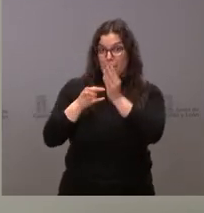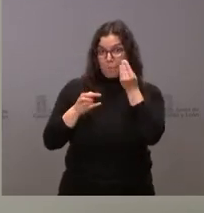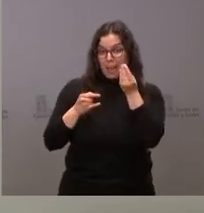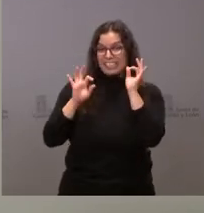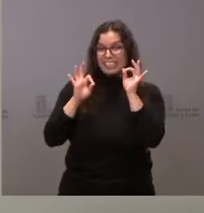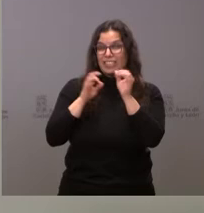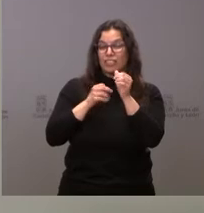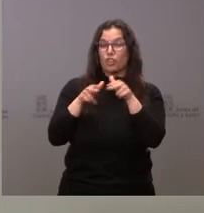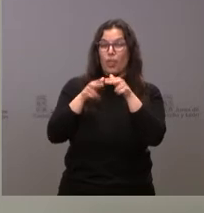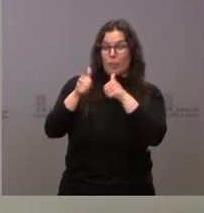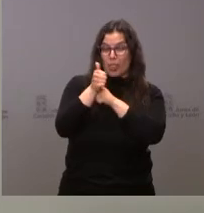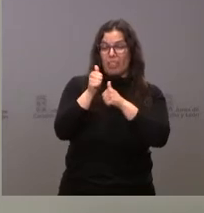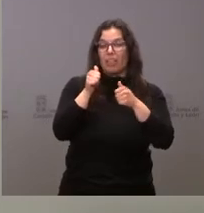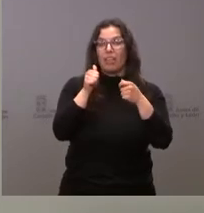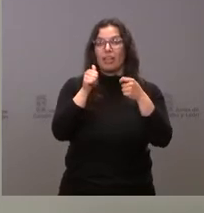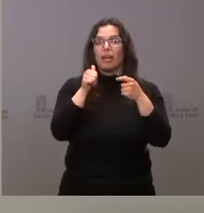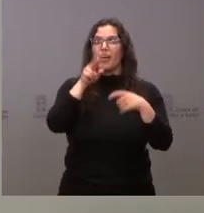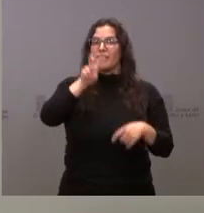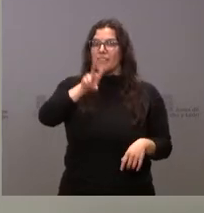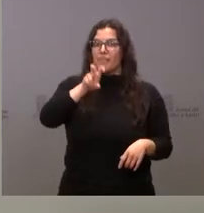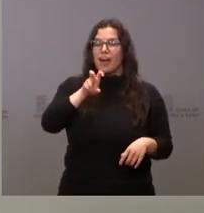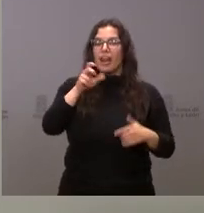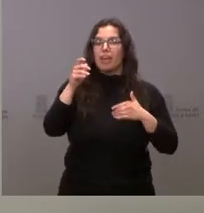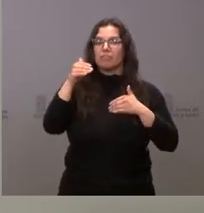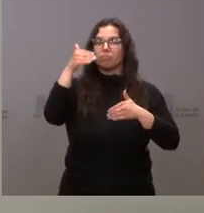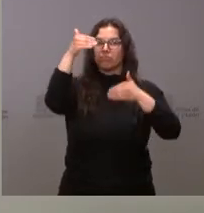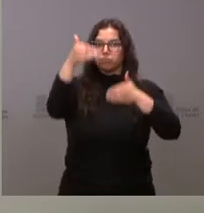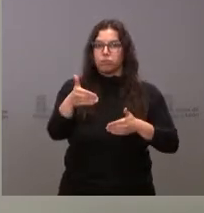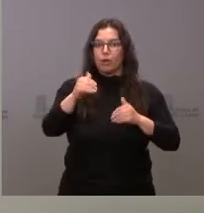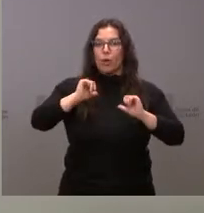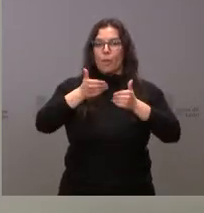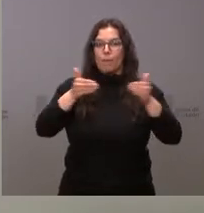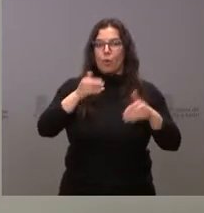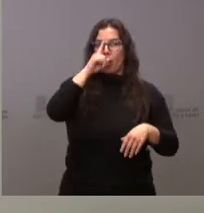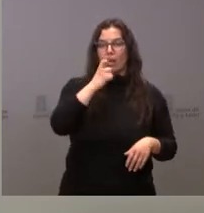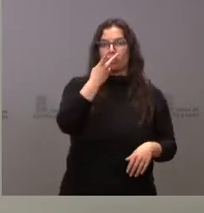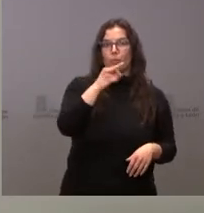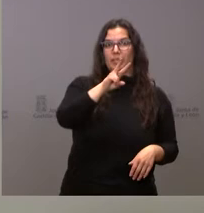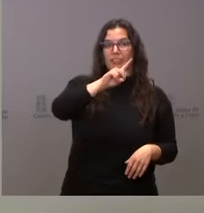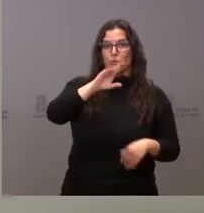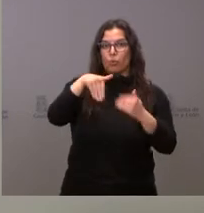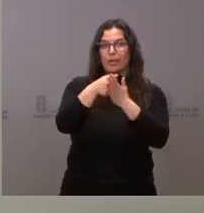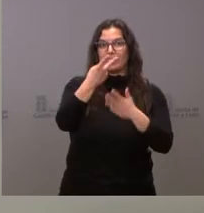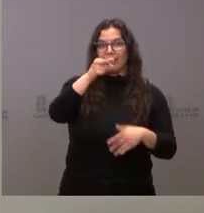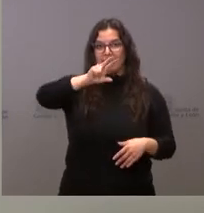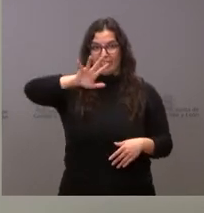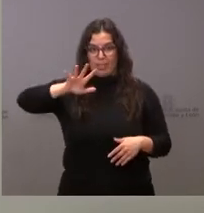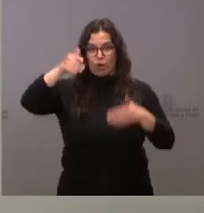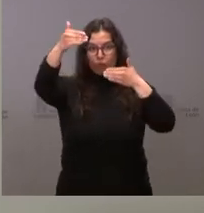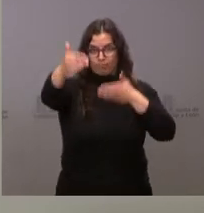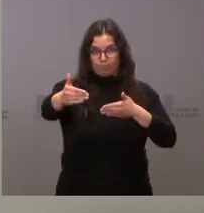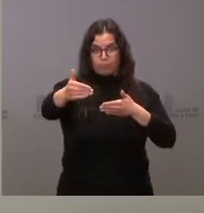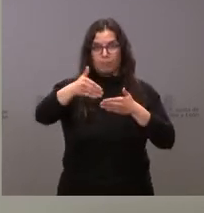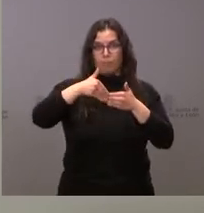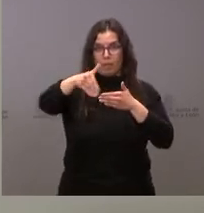y tenía vigencia para un periodo que comenzaba en el año 2021 y acaba el año del 25 y lo que se